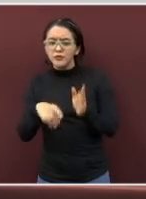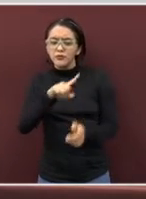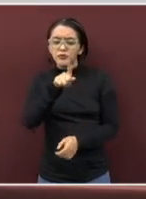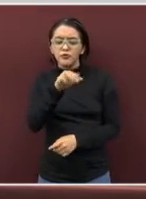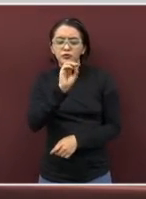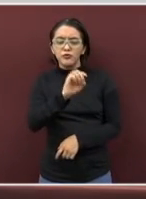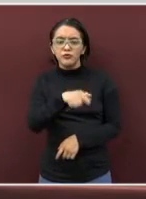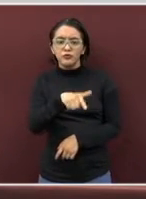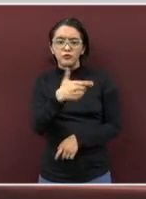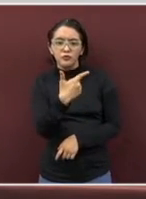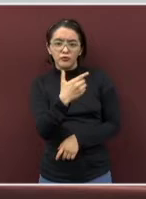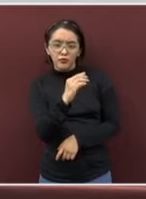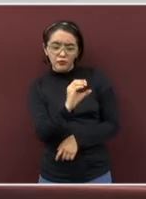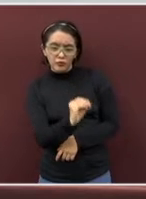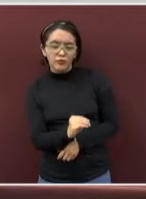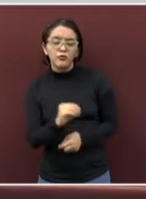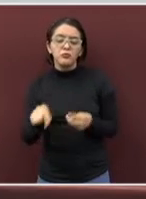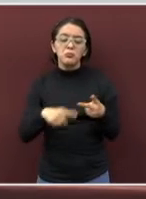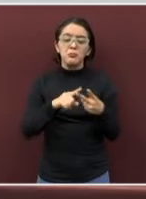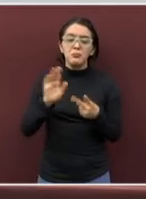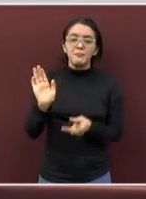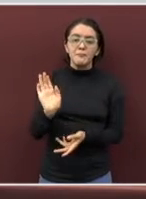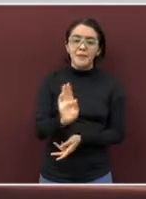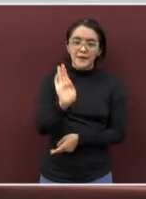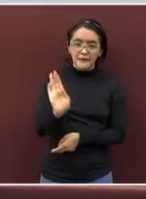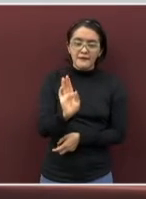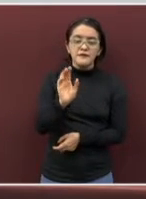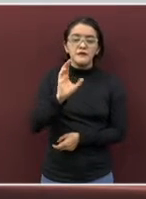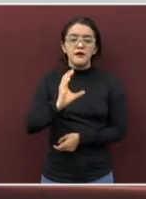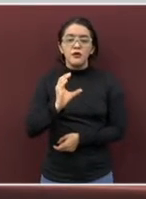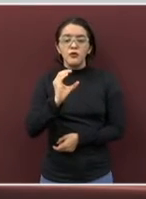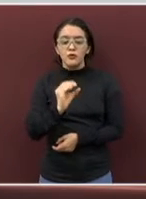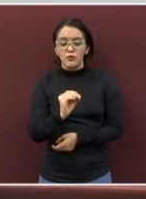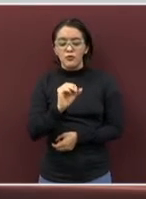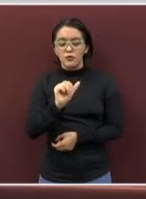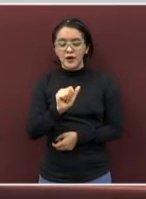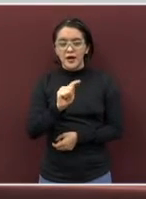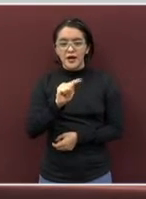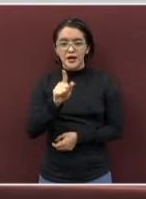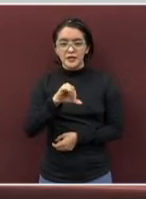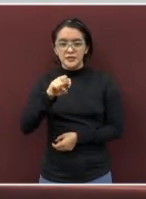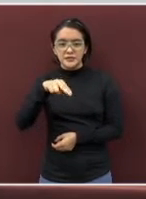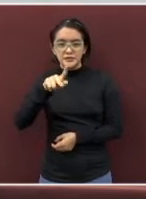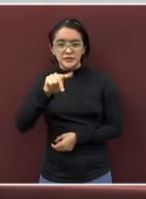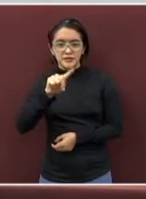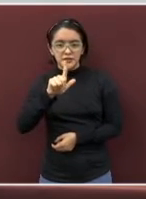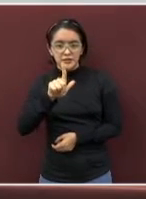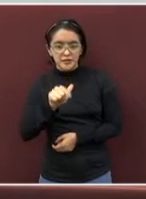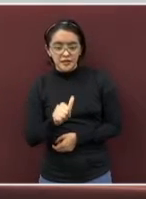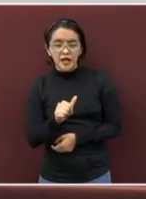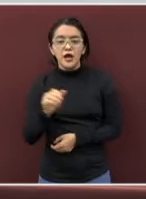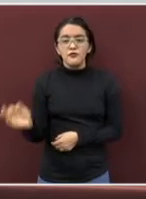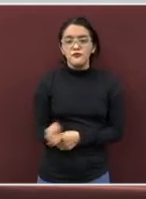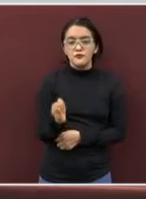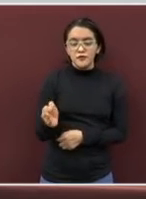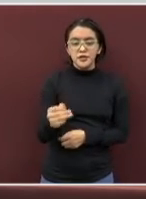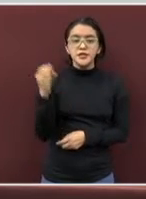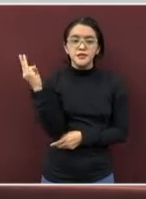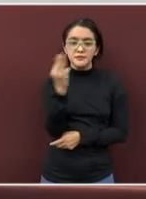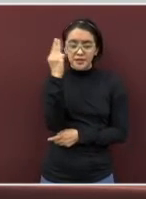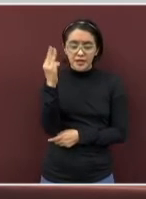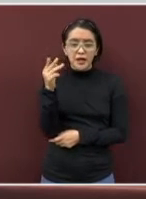banderilla 45 fortín y minatitlán están presentando pacientes con lakovic